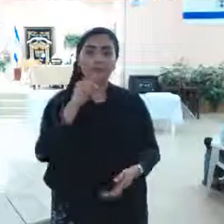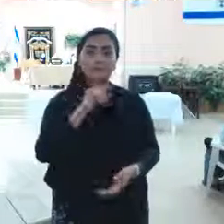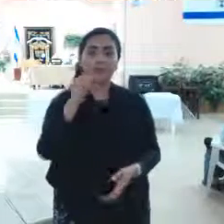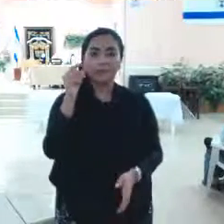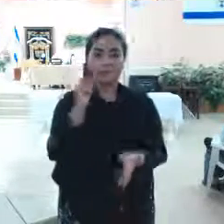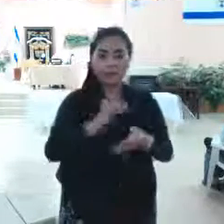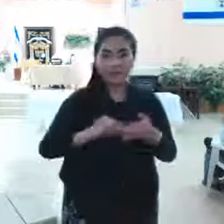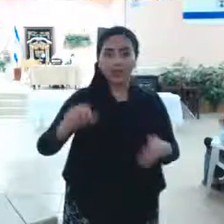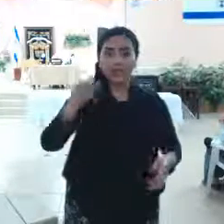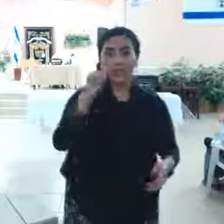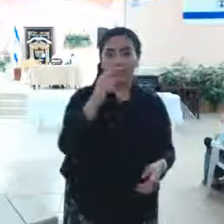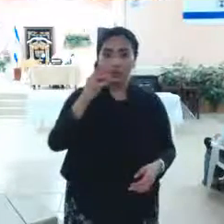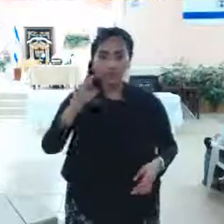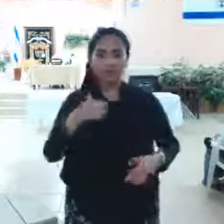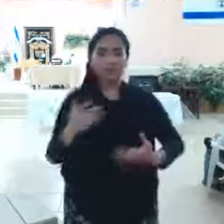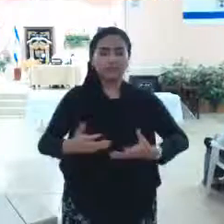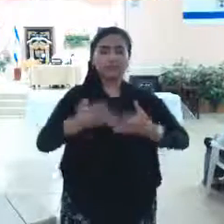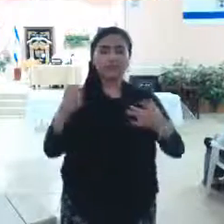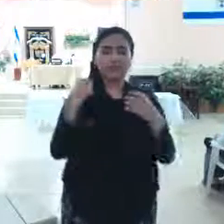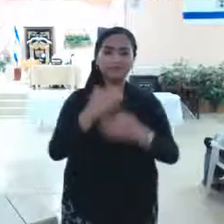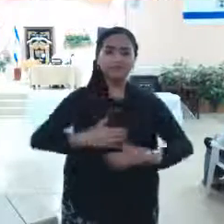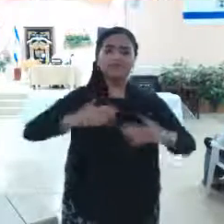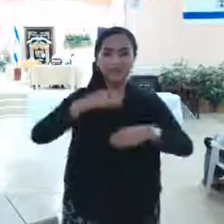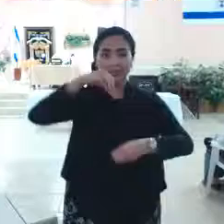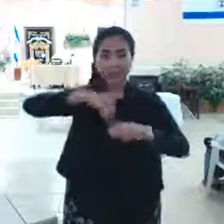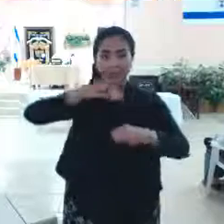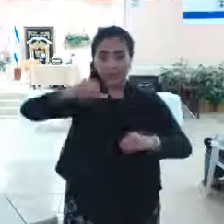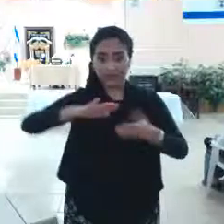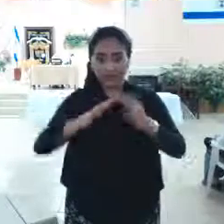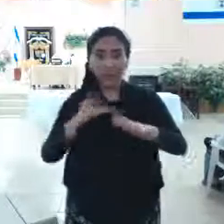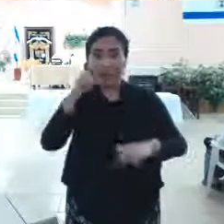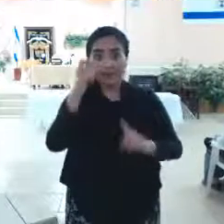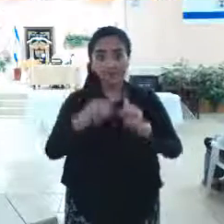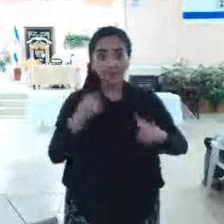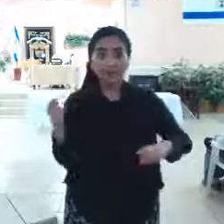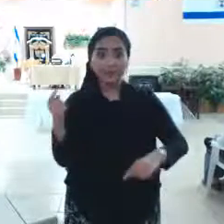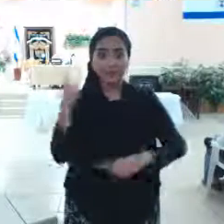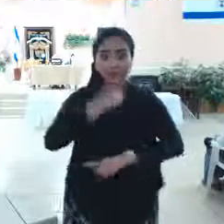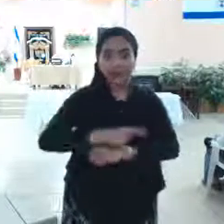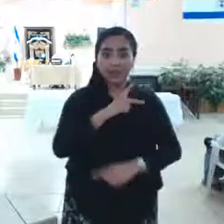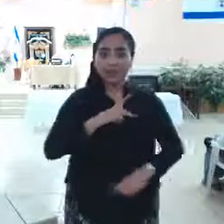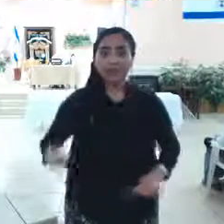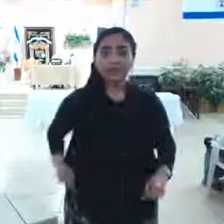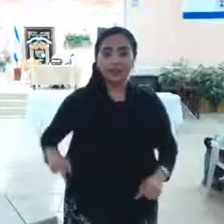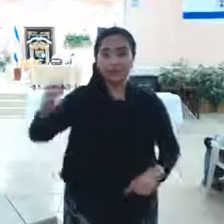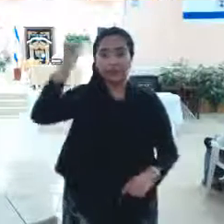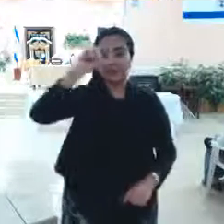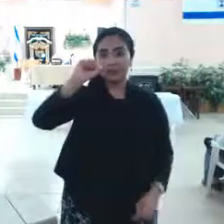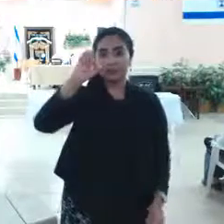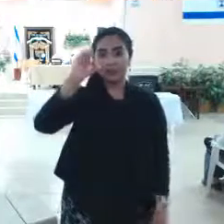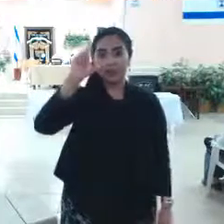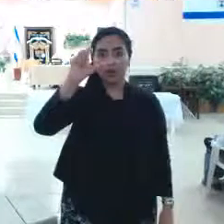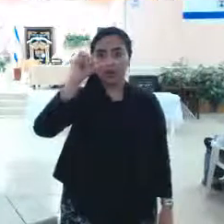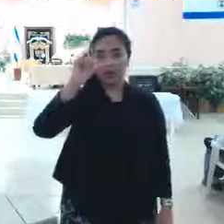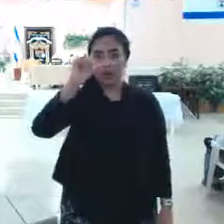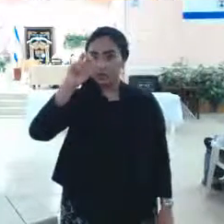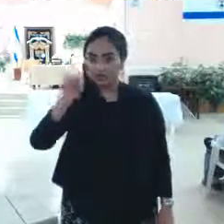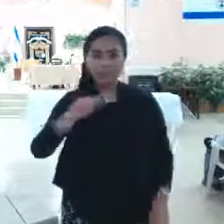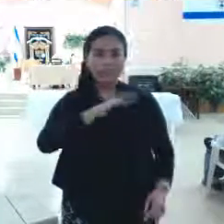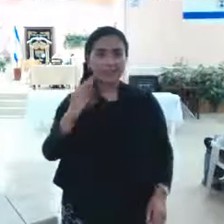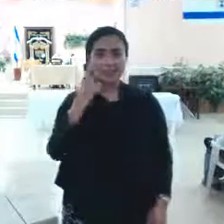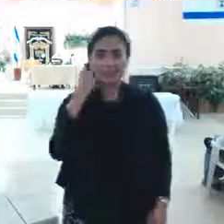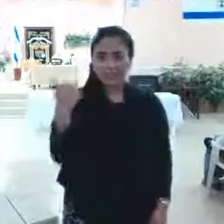26. 26. Hubo entonces gran regocijo en Jerusalén, porque desde los días del rey Salomón, hijo de David, rey de Israel, no había habido